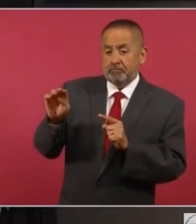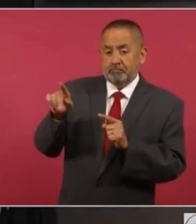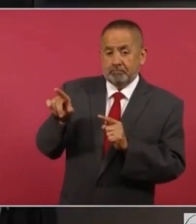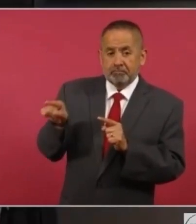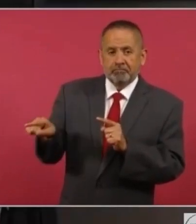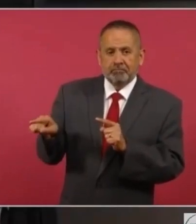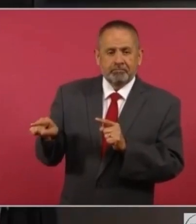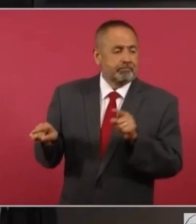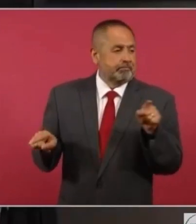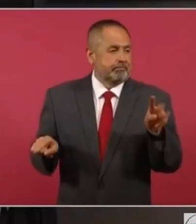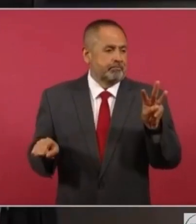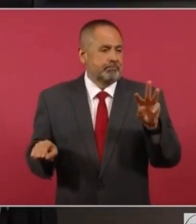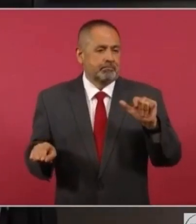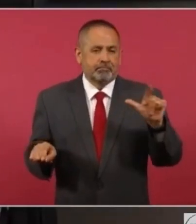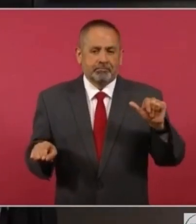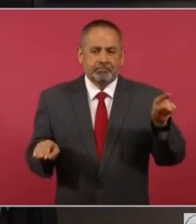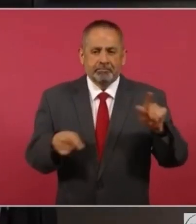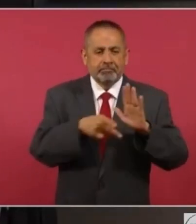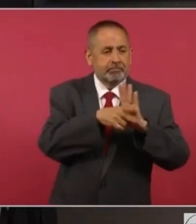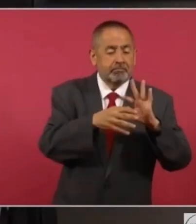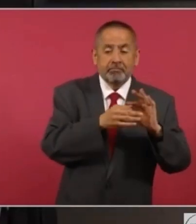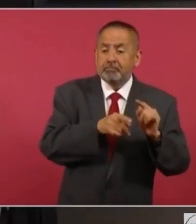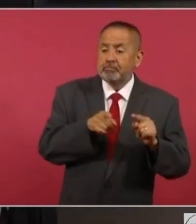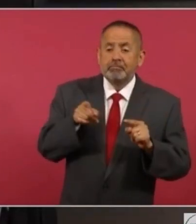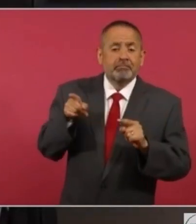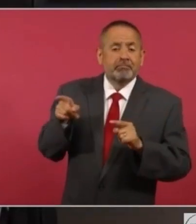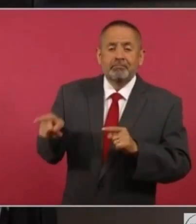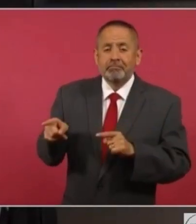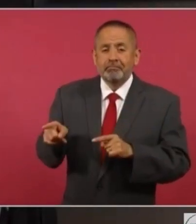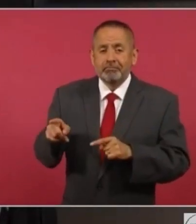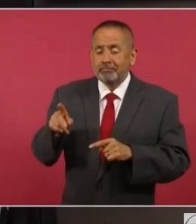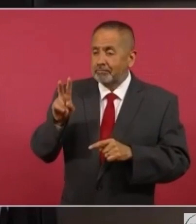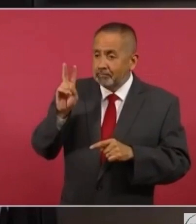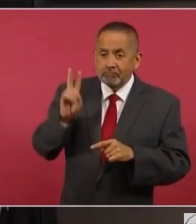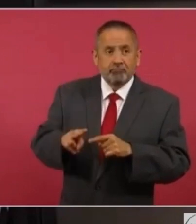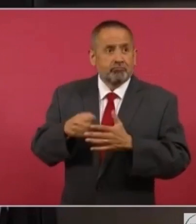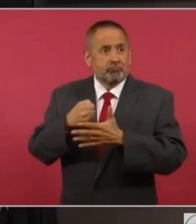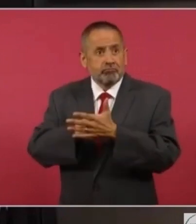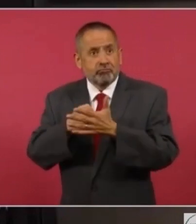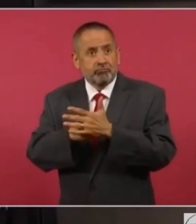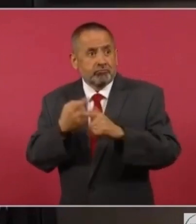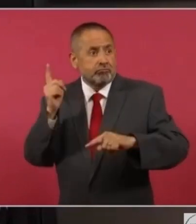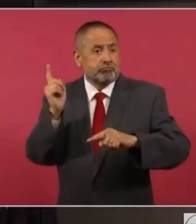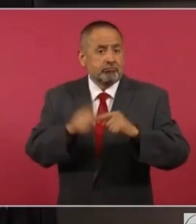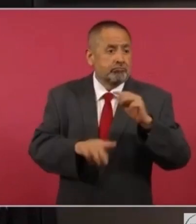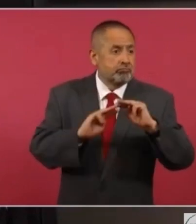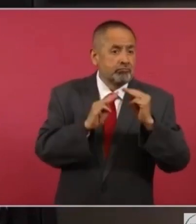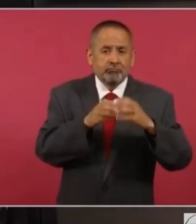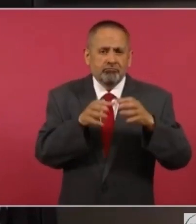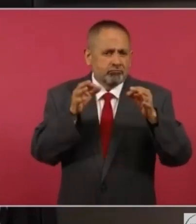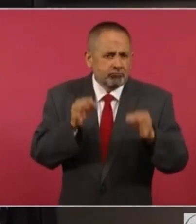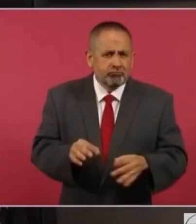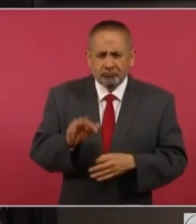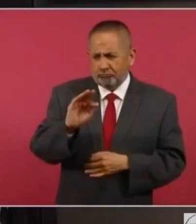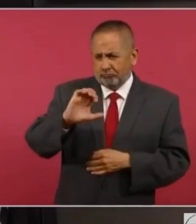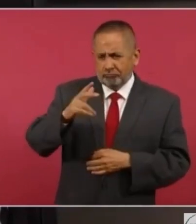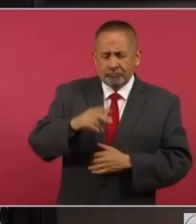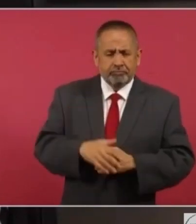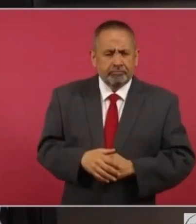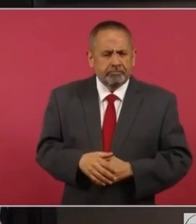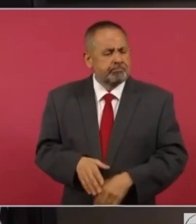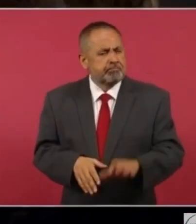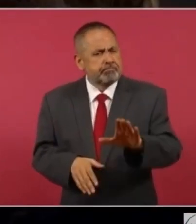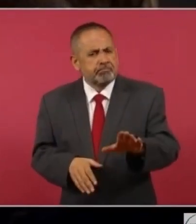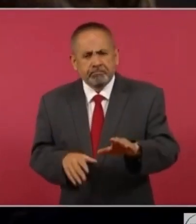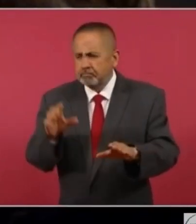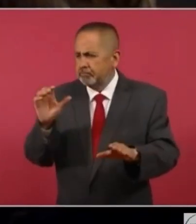William Barr en su artículo que el único que realmente luchó contra las bandas criminales era Calderón. Y López Obrador dice, ¿cómo puedes